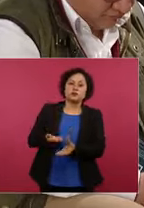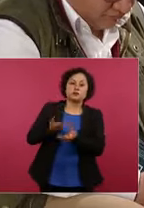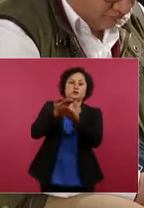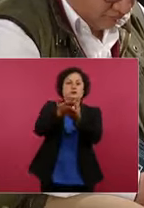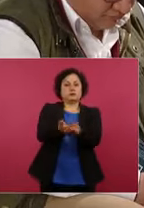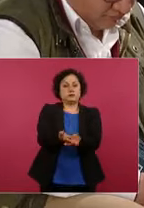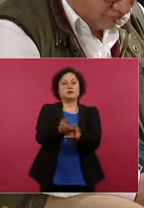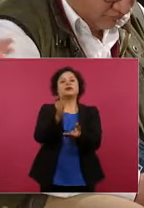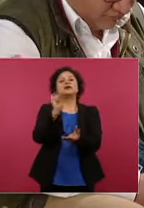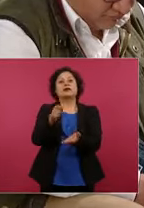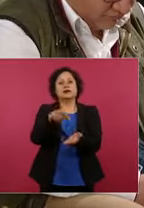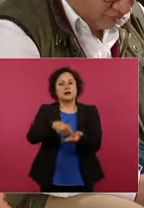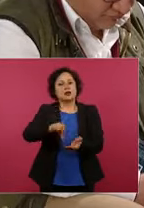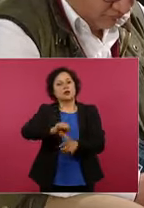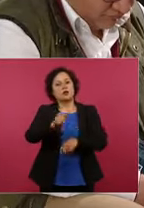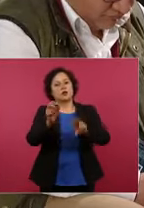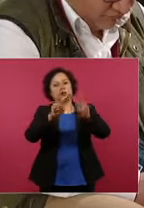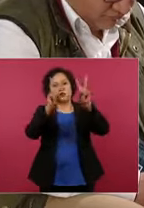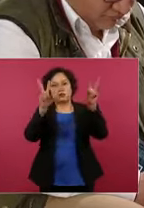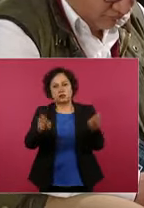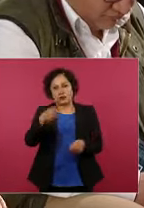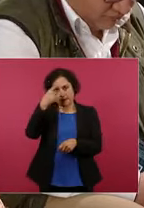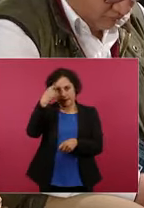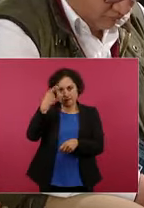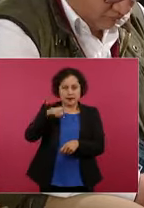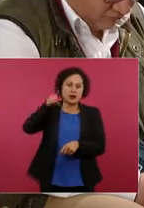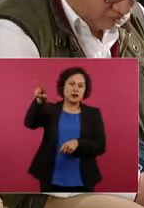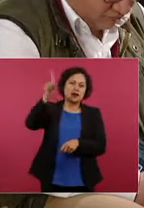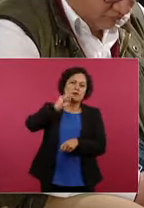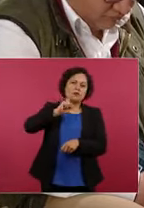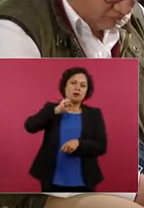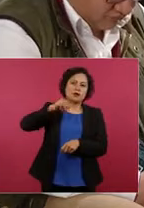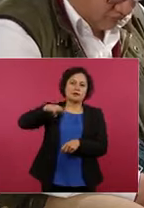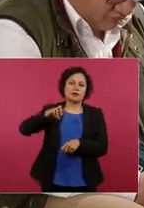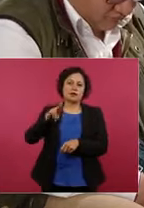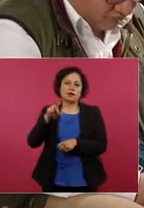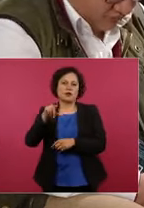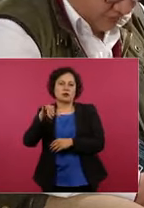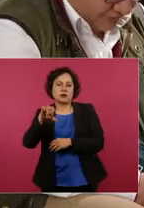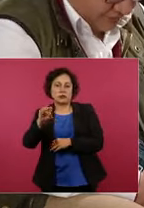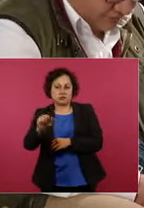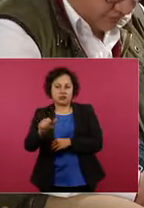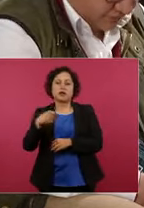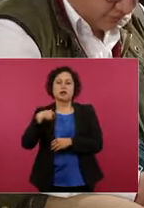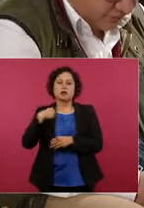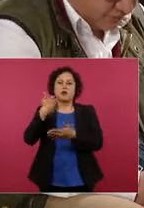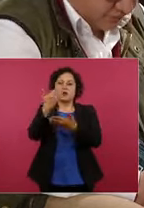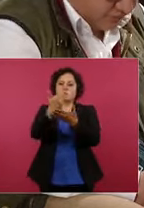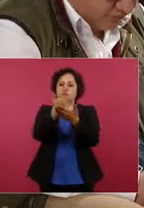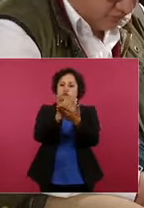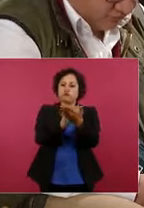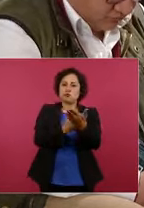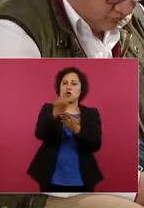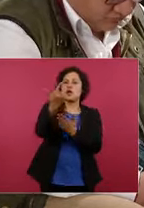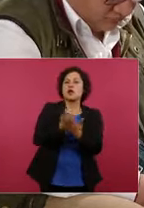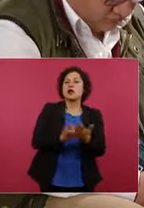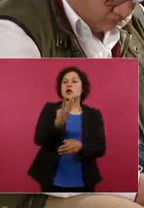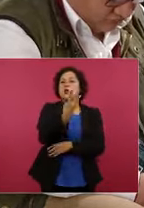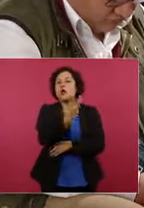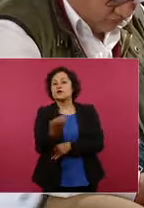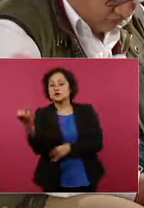tiene que ver, y yo sé que es para María Luisa Albores, traigo aquí 400 firmas, aquí